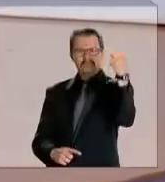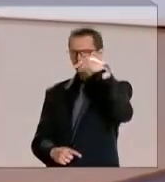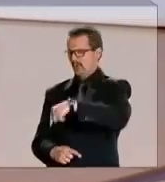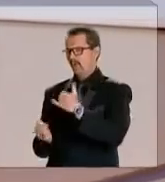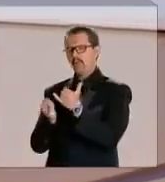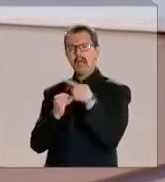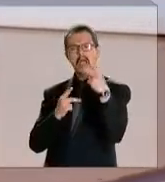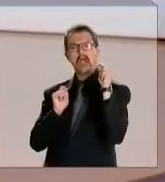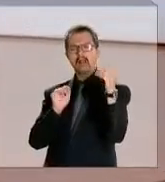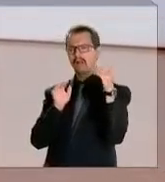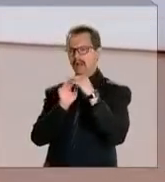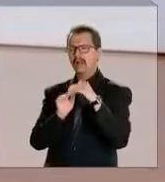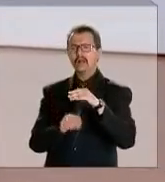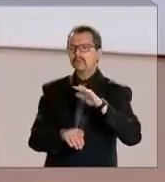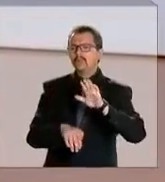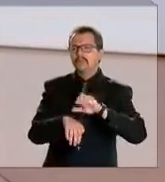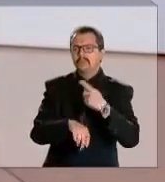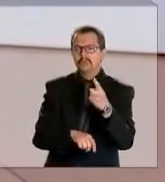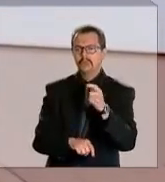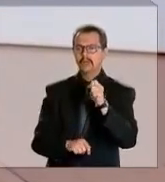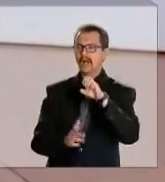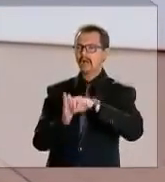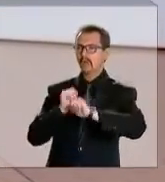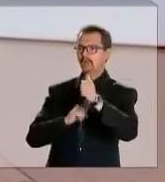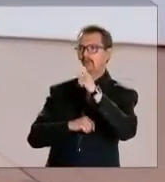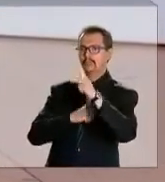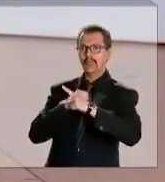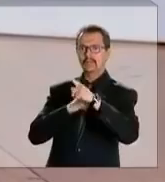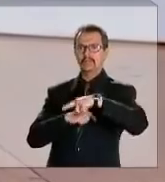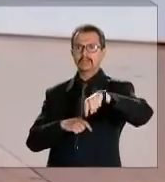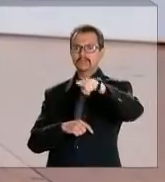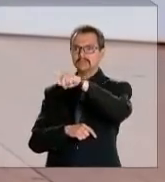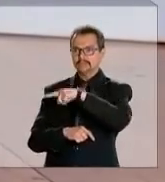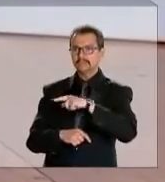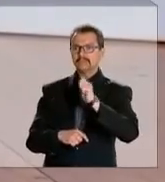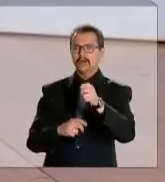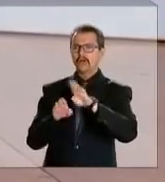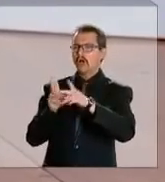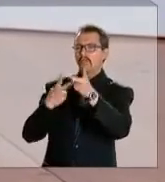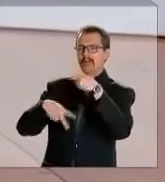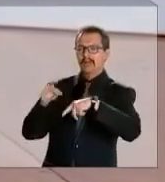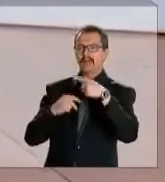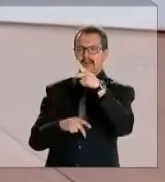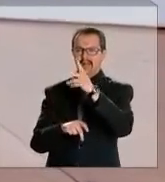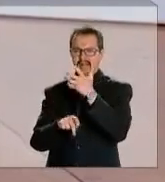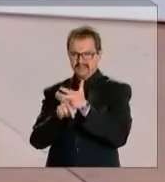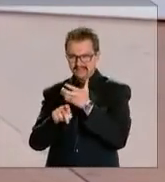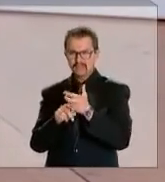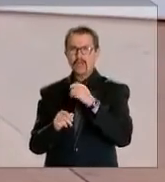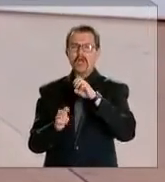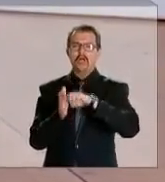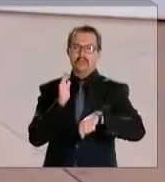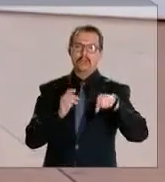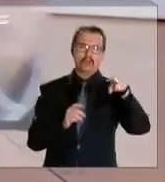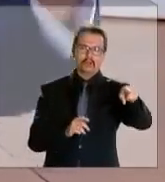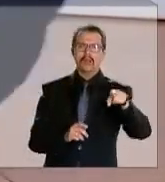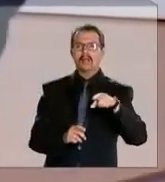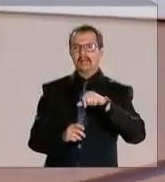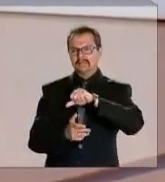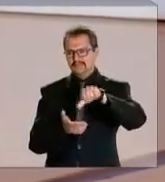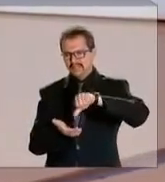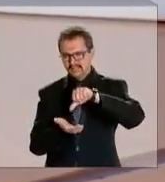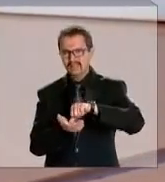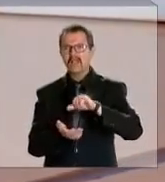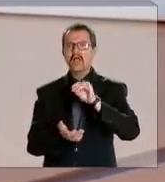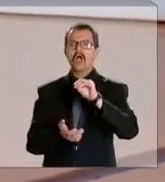visa a quienes vienen de países que son antagonistas de estados unidos irak irán yemen justamente para que